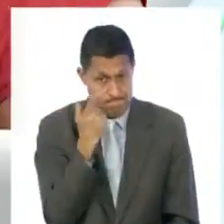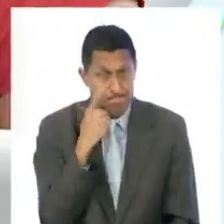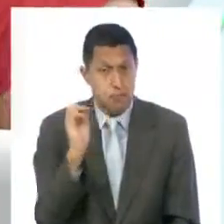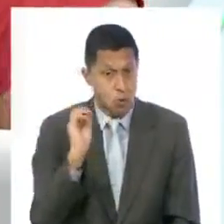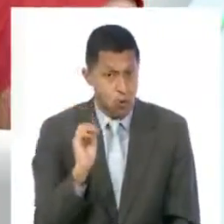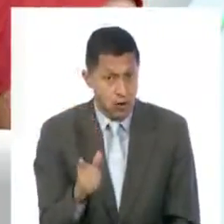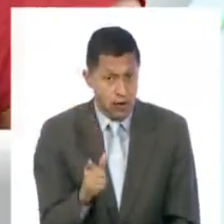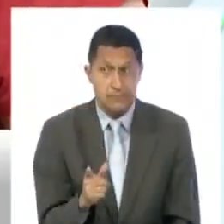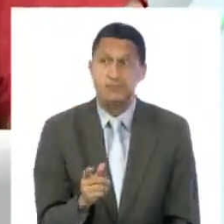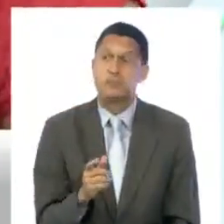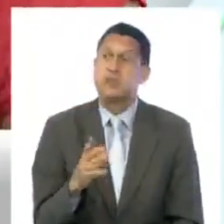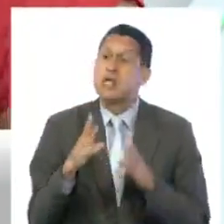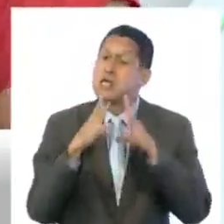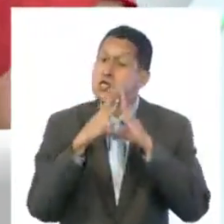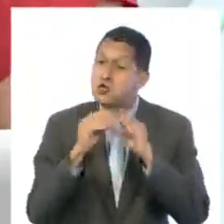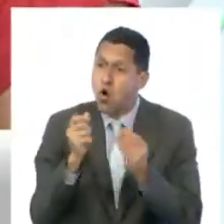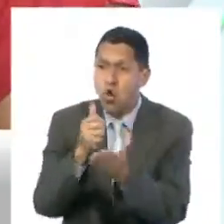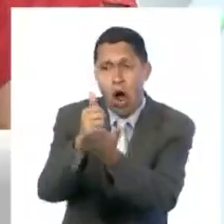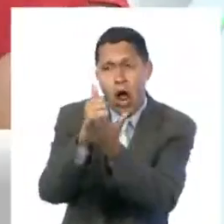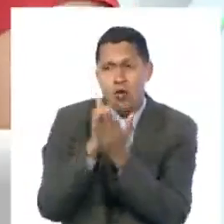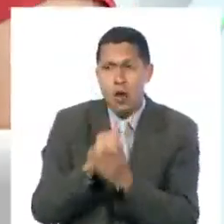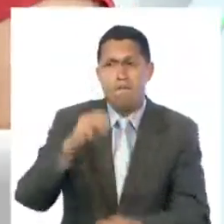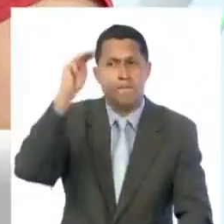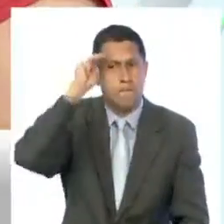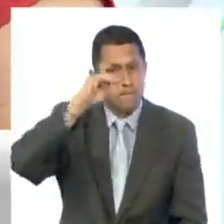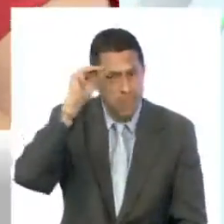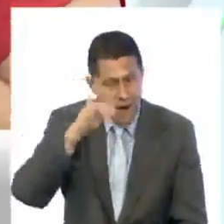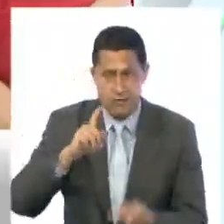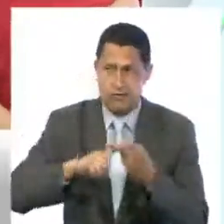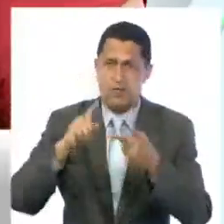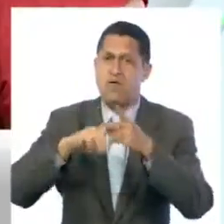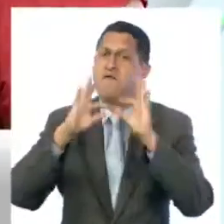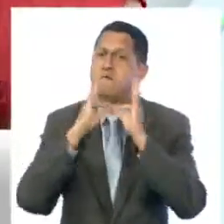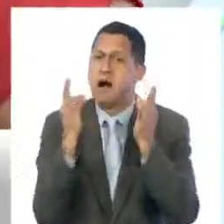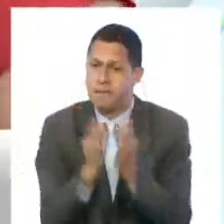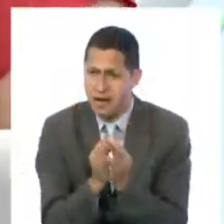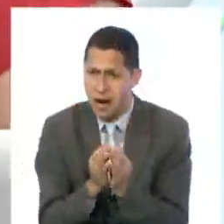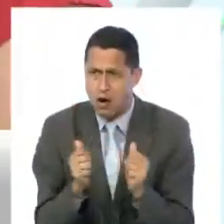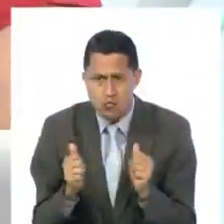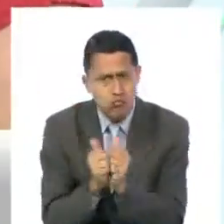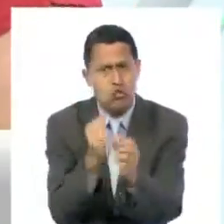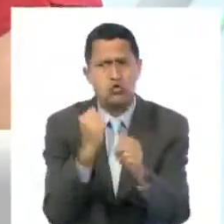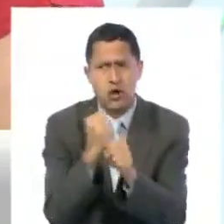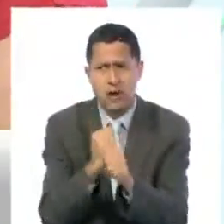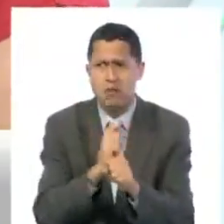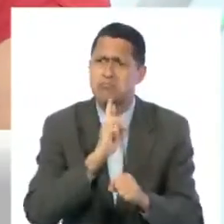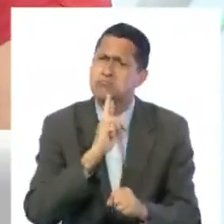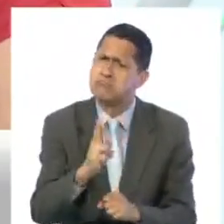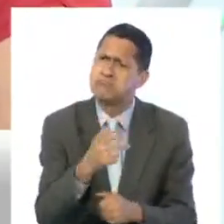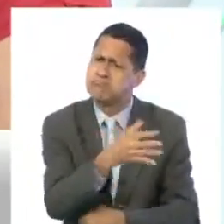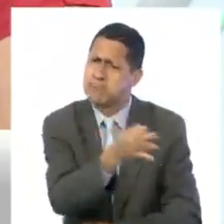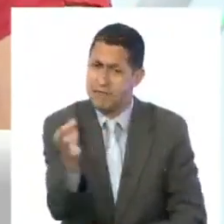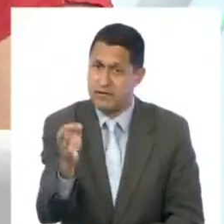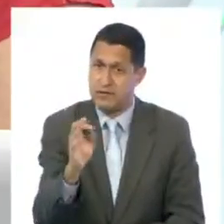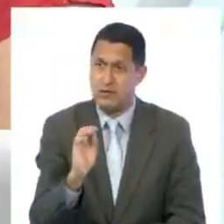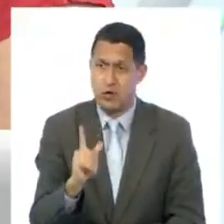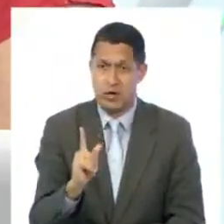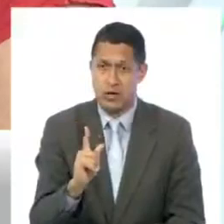adecuado, tenemos respuestas positivas para ese paciente. ¿Y cómo es ese tratamiento? El tratamiento es con terapias y medicación.